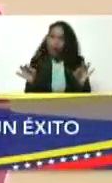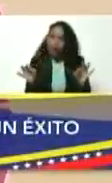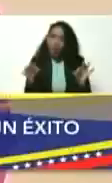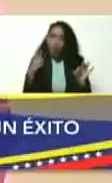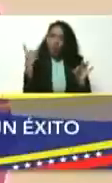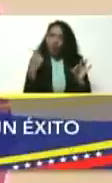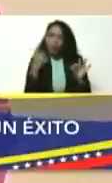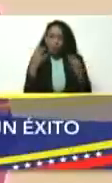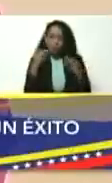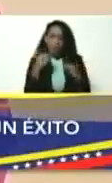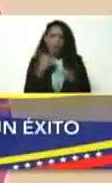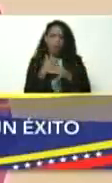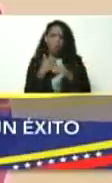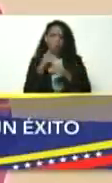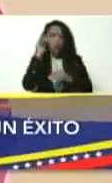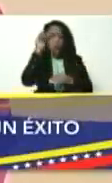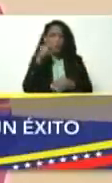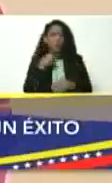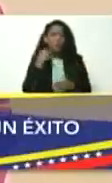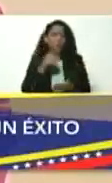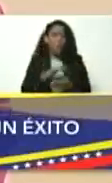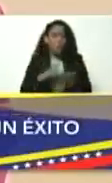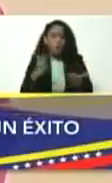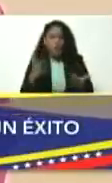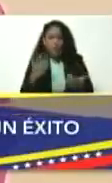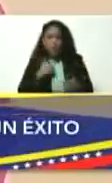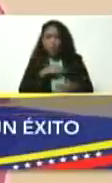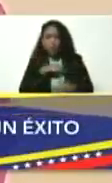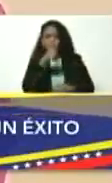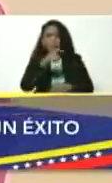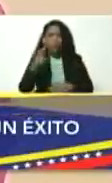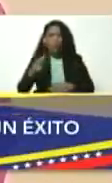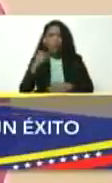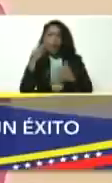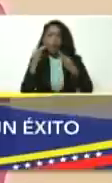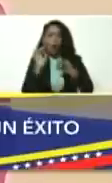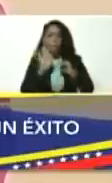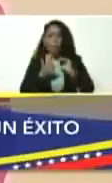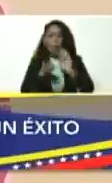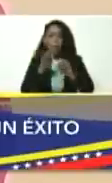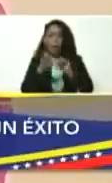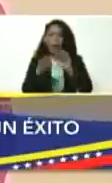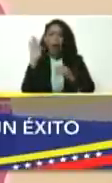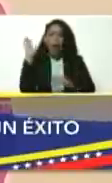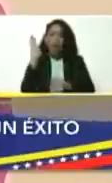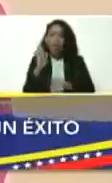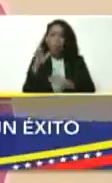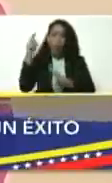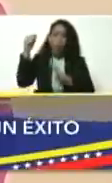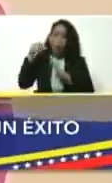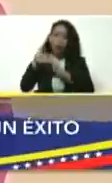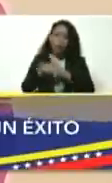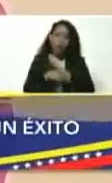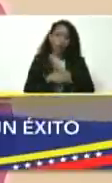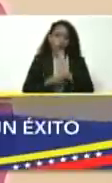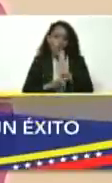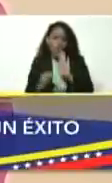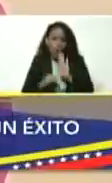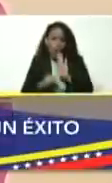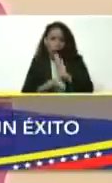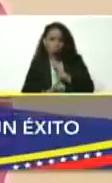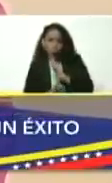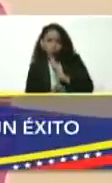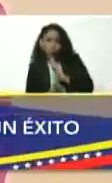mortales que somos gente de a pie que venimos de las catacumbas y en las catacumbas